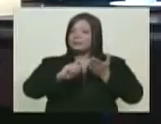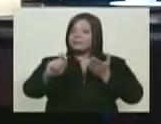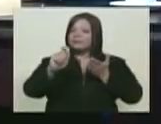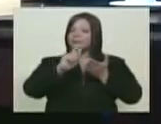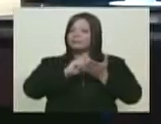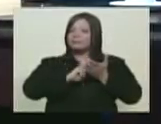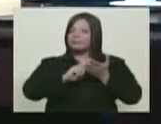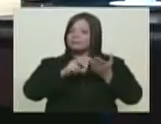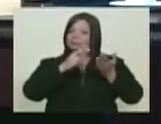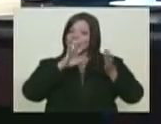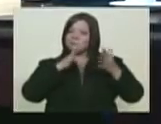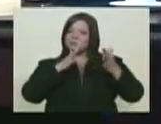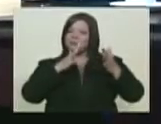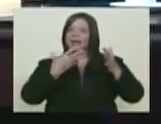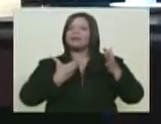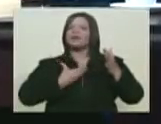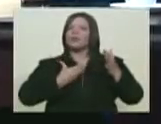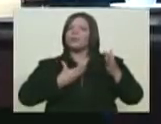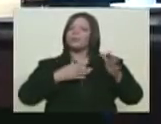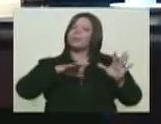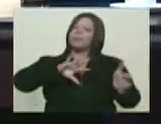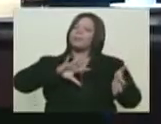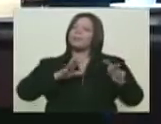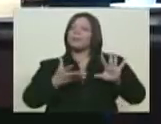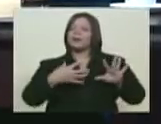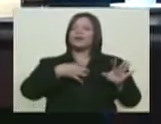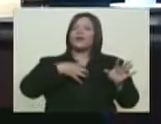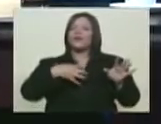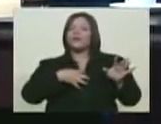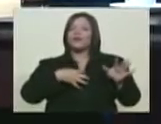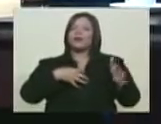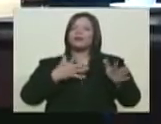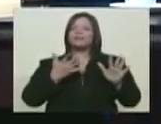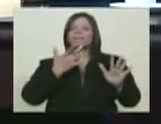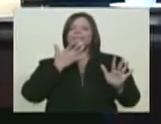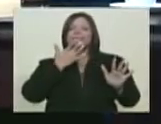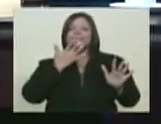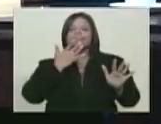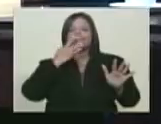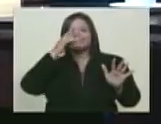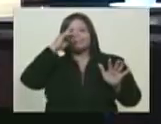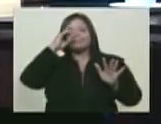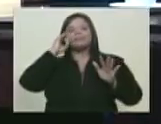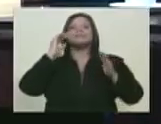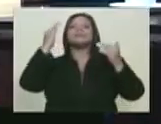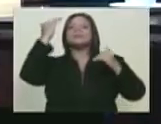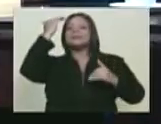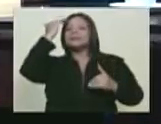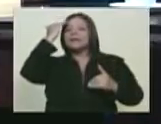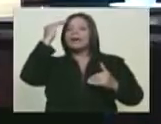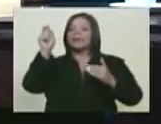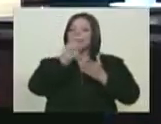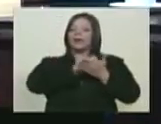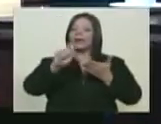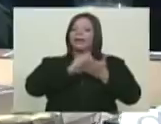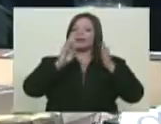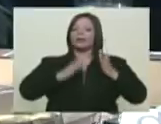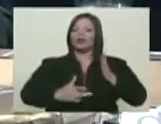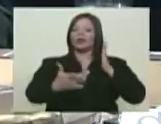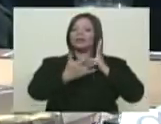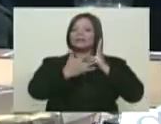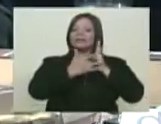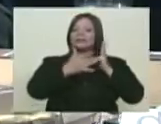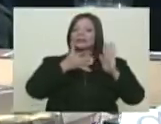sí, que pareciera una novela. La idea sería más o menos sencilla. La idea sería lo que sabes como escritor de técnica,